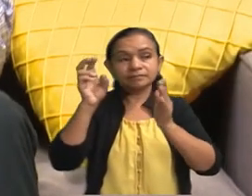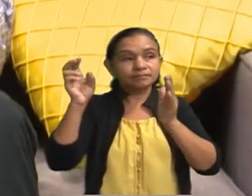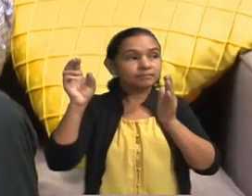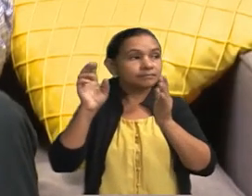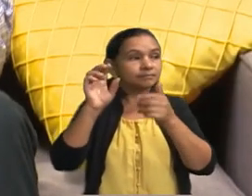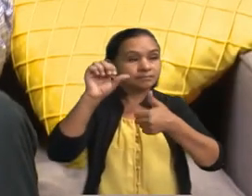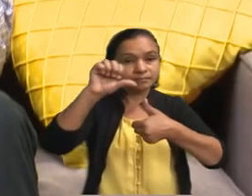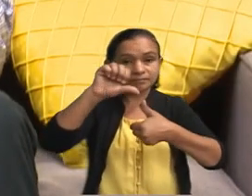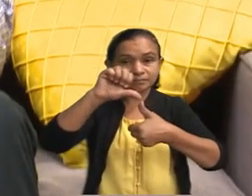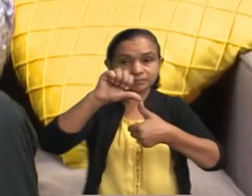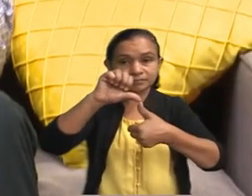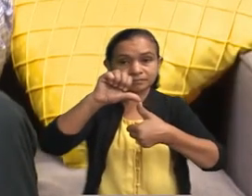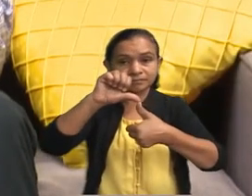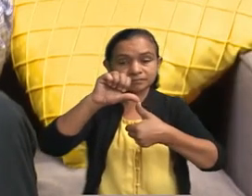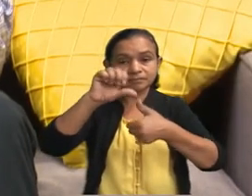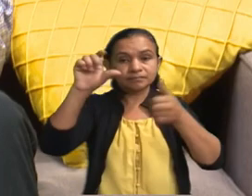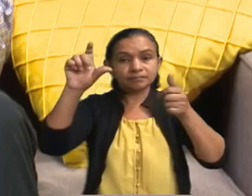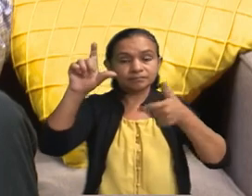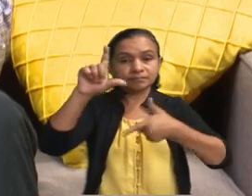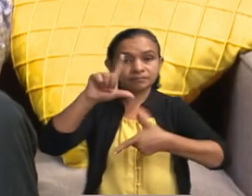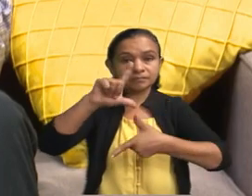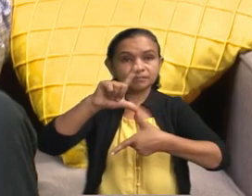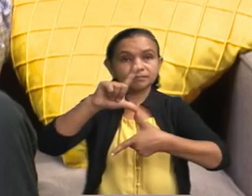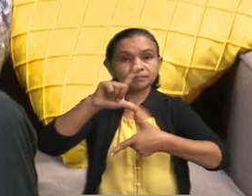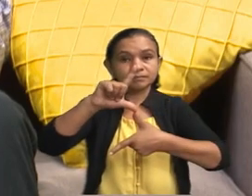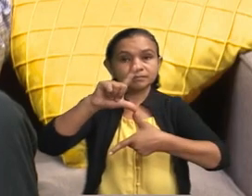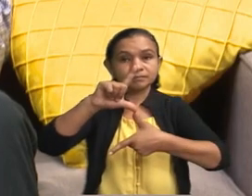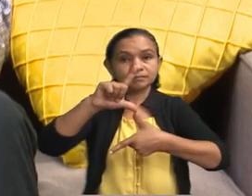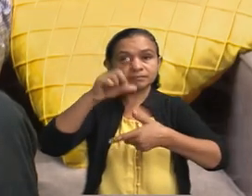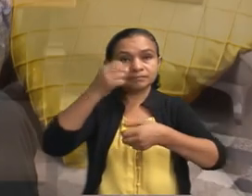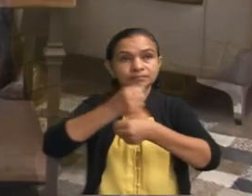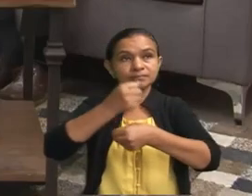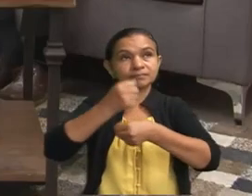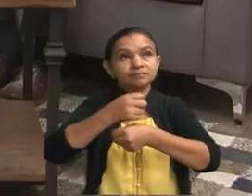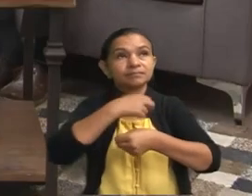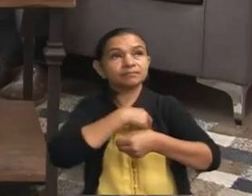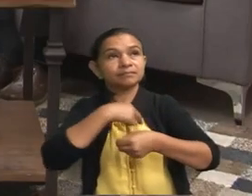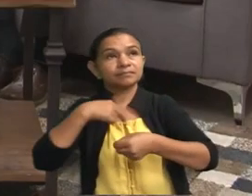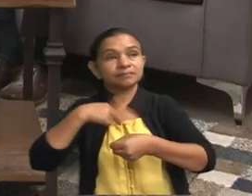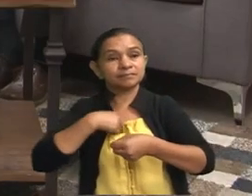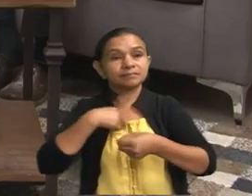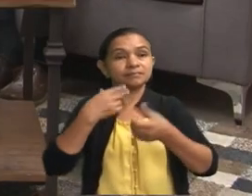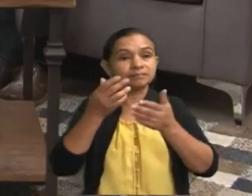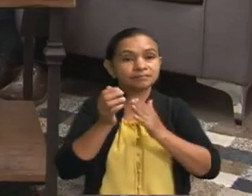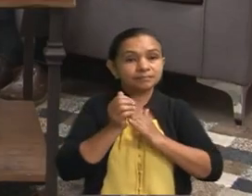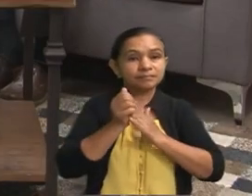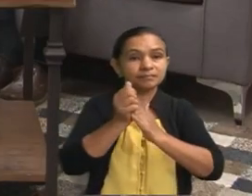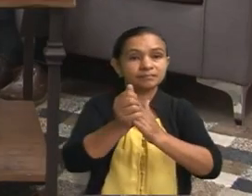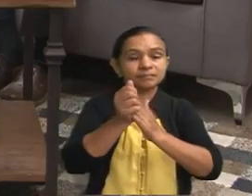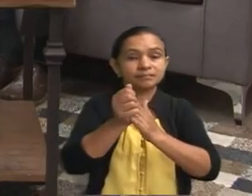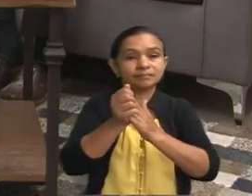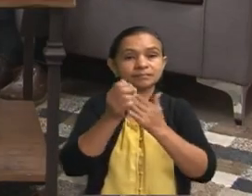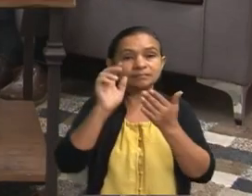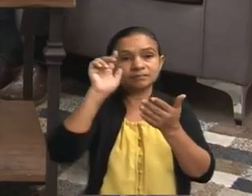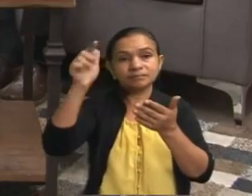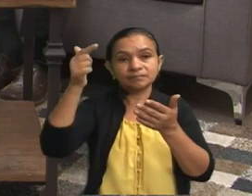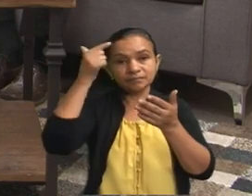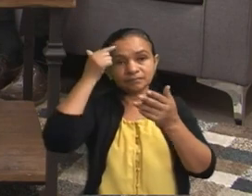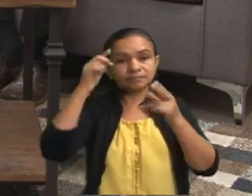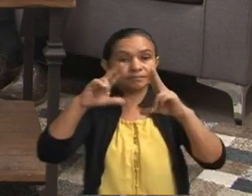pero también destacada en la región latinoamericana a partir de este tipo de trabajo que realiza o que lidera el gobierno de Reconciliación y Unidad